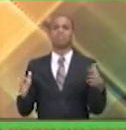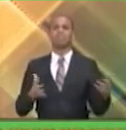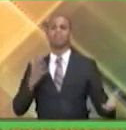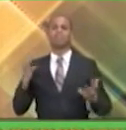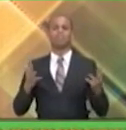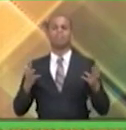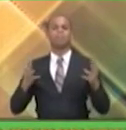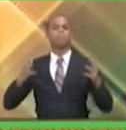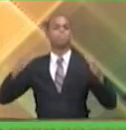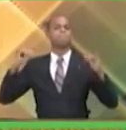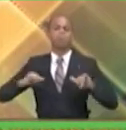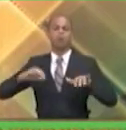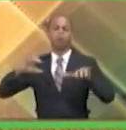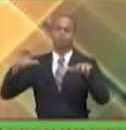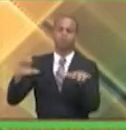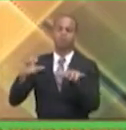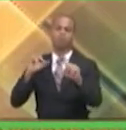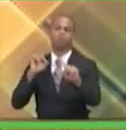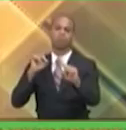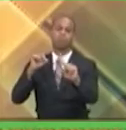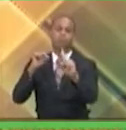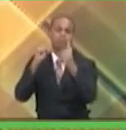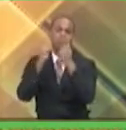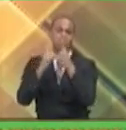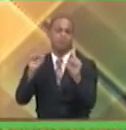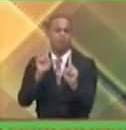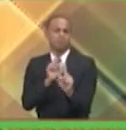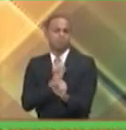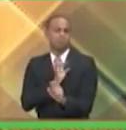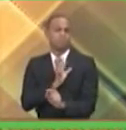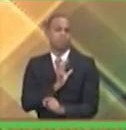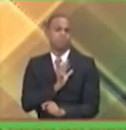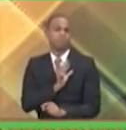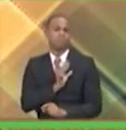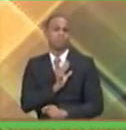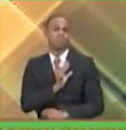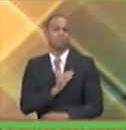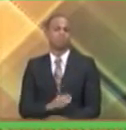revés, todo obra para bien.